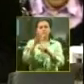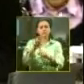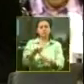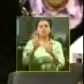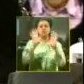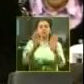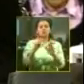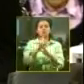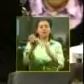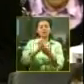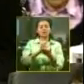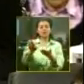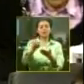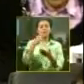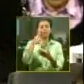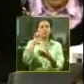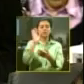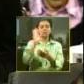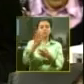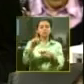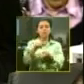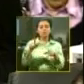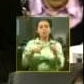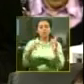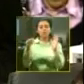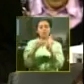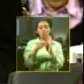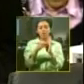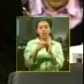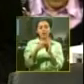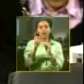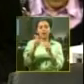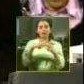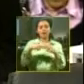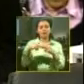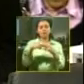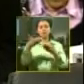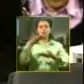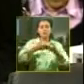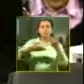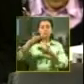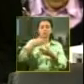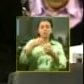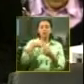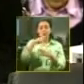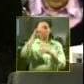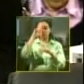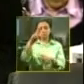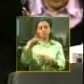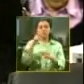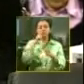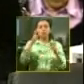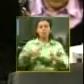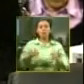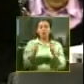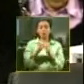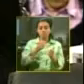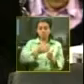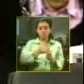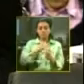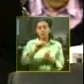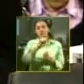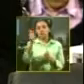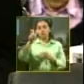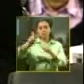son desterradas para en su lugar colocar la relación armónica y respetuosa del ser humano consigo mismo, con las